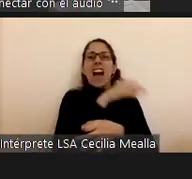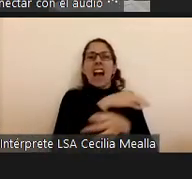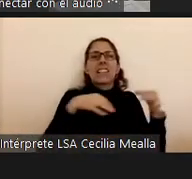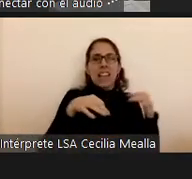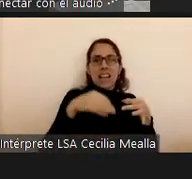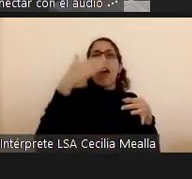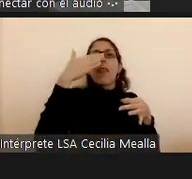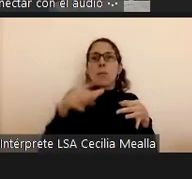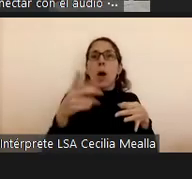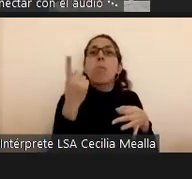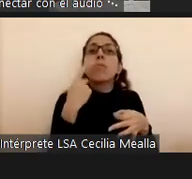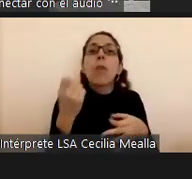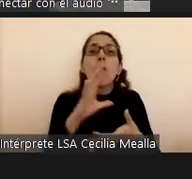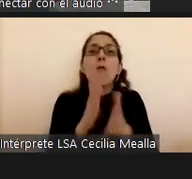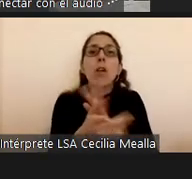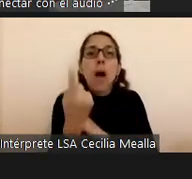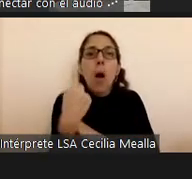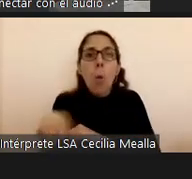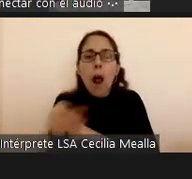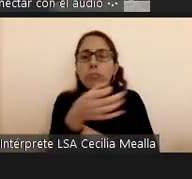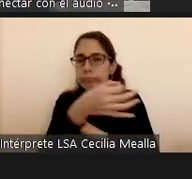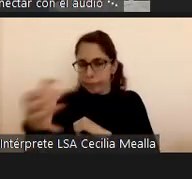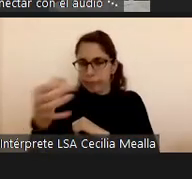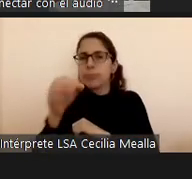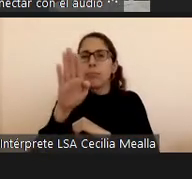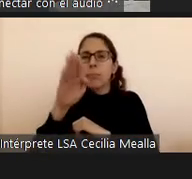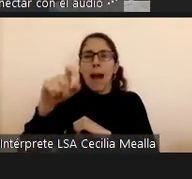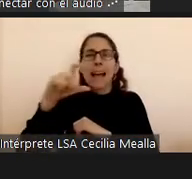Perfecto. A veces, a ver si hay